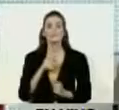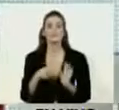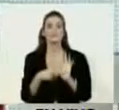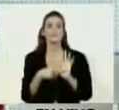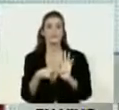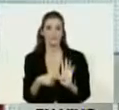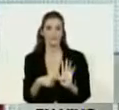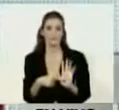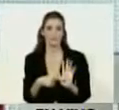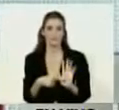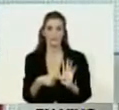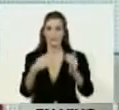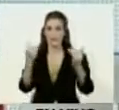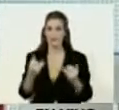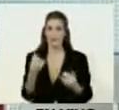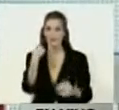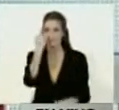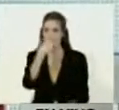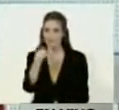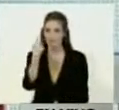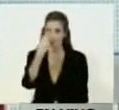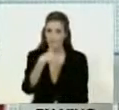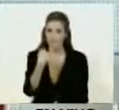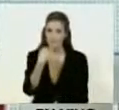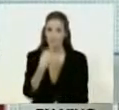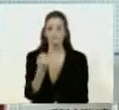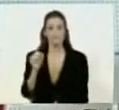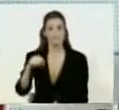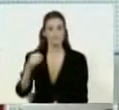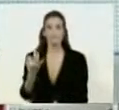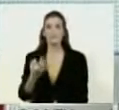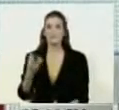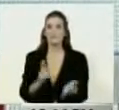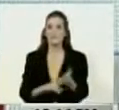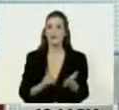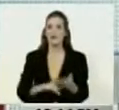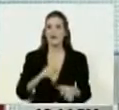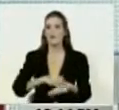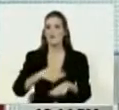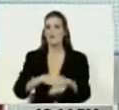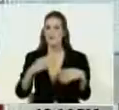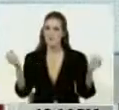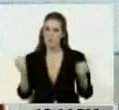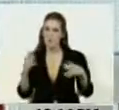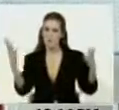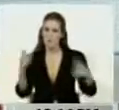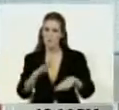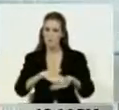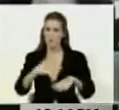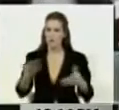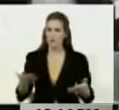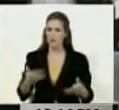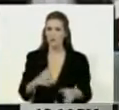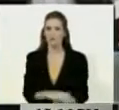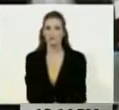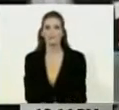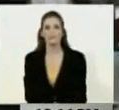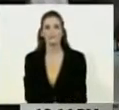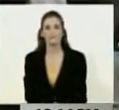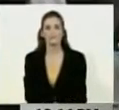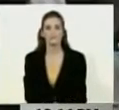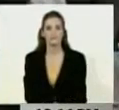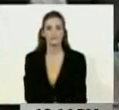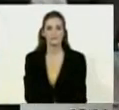poniéndole pues ya rostros. Y sí, ¿verdad? ¿Por qué era eso de la bruja, Nacho? Bueno, porque